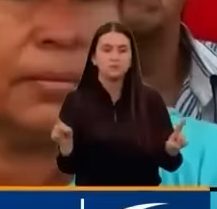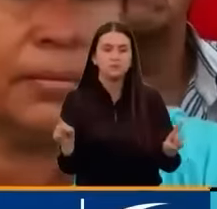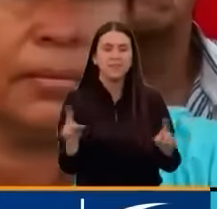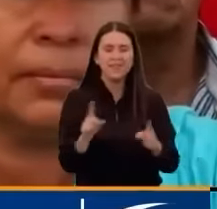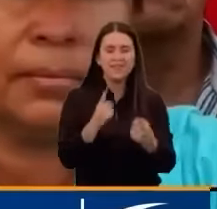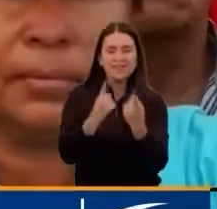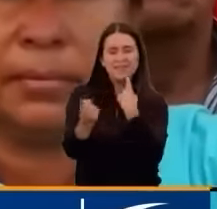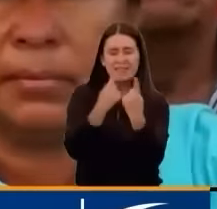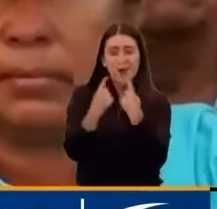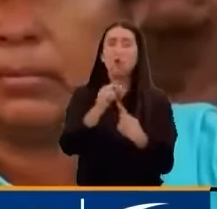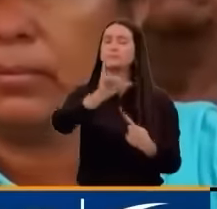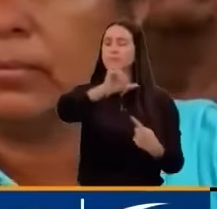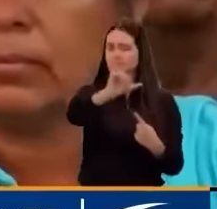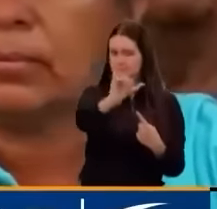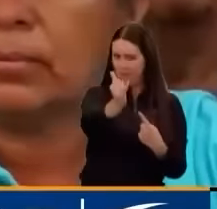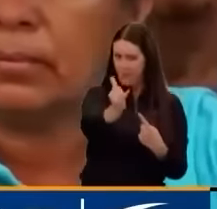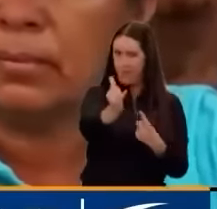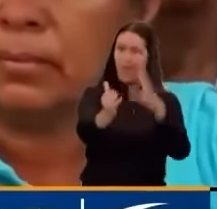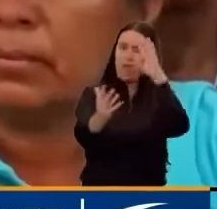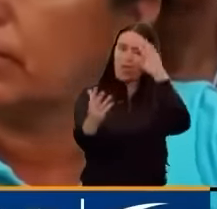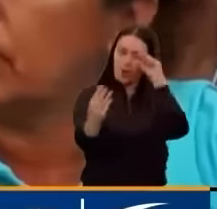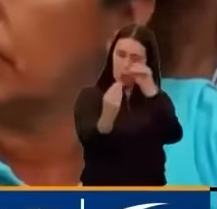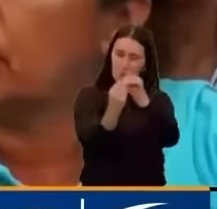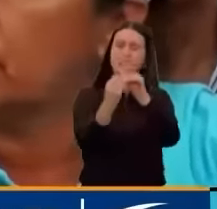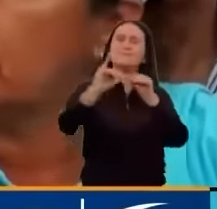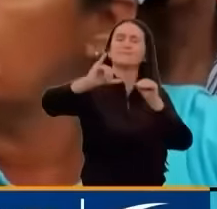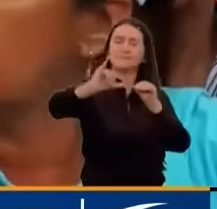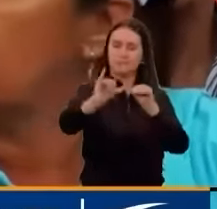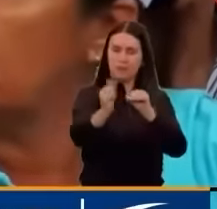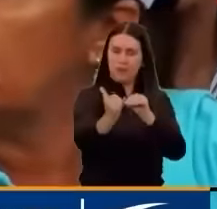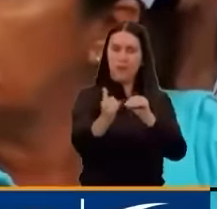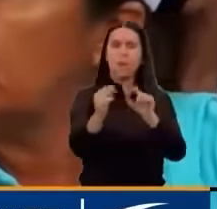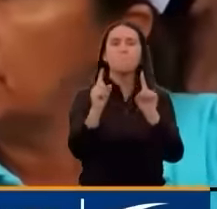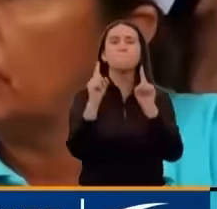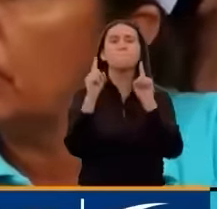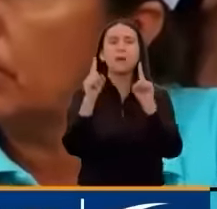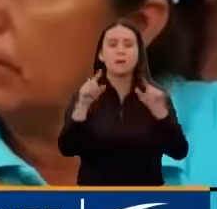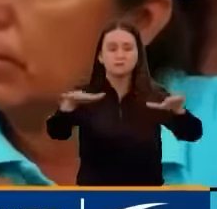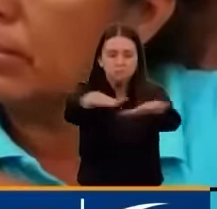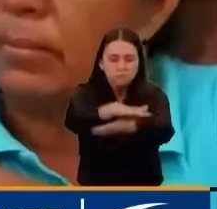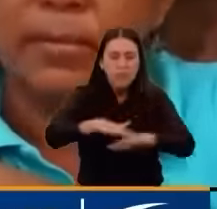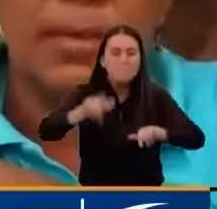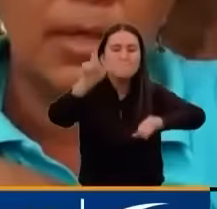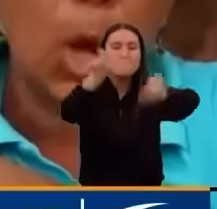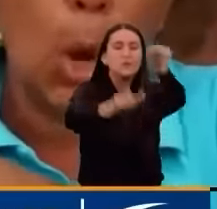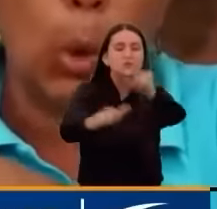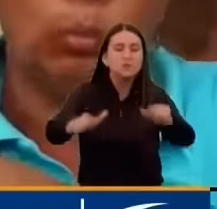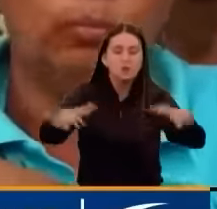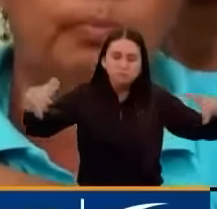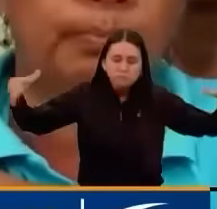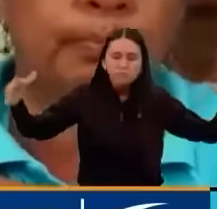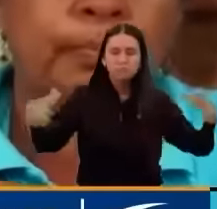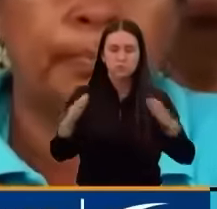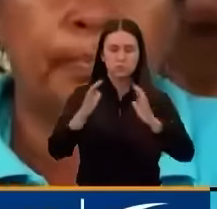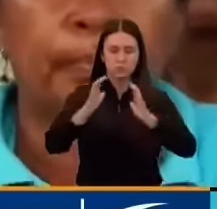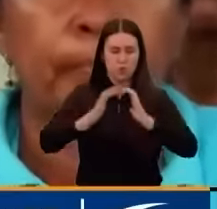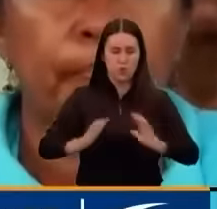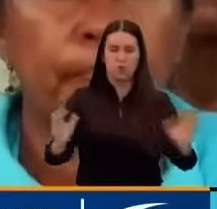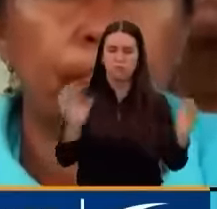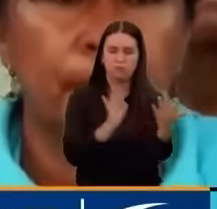Diálogo sí, concertación sí, pero con el pueblo en las calles. Si